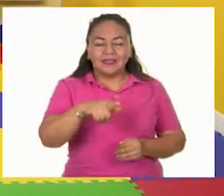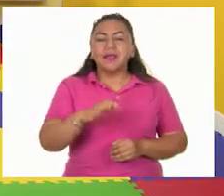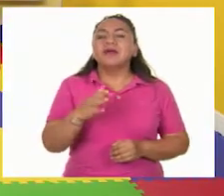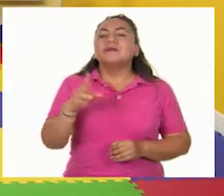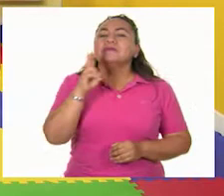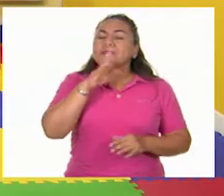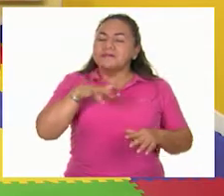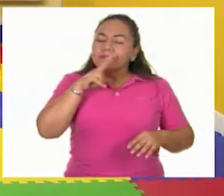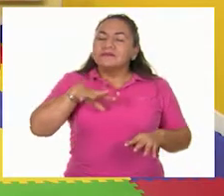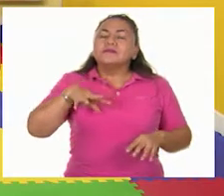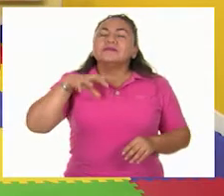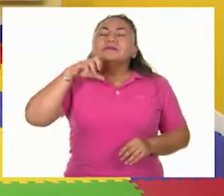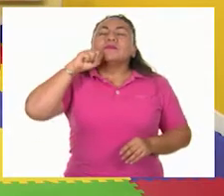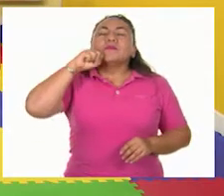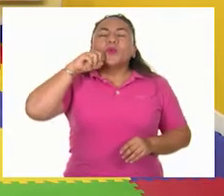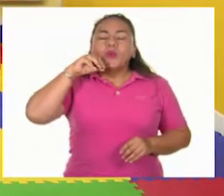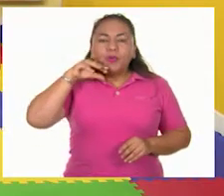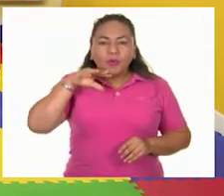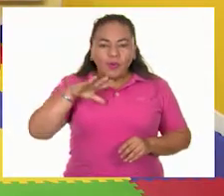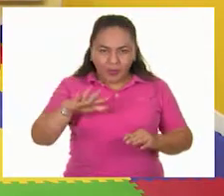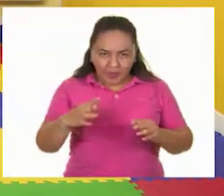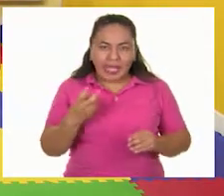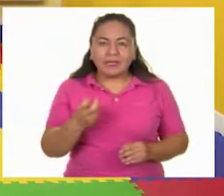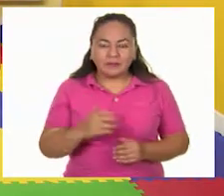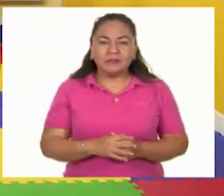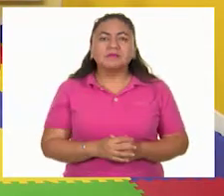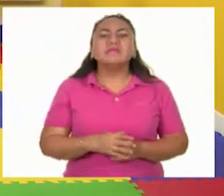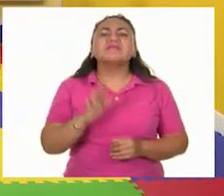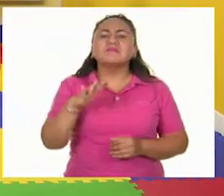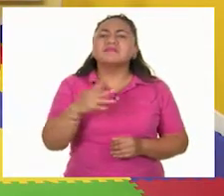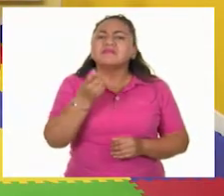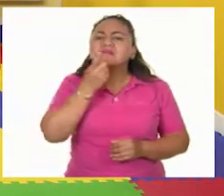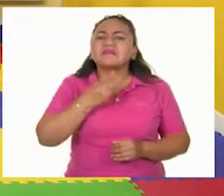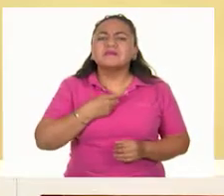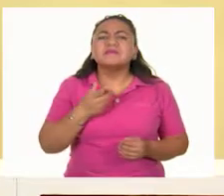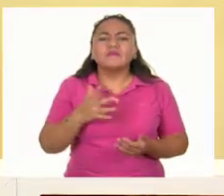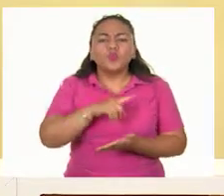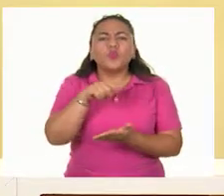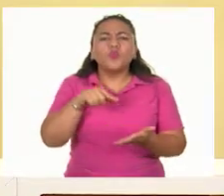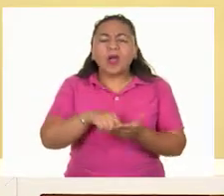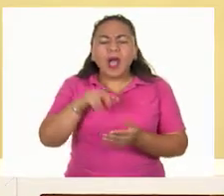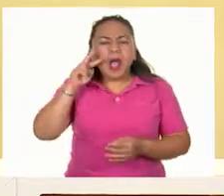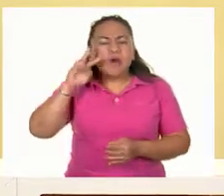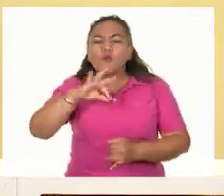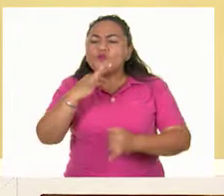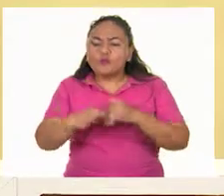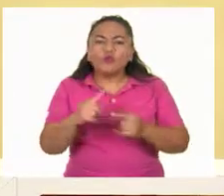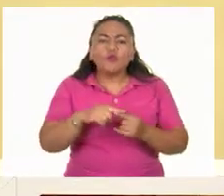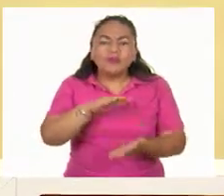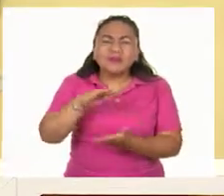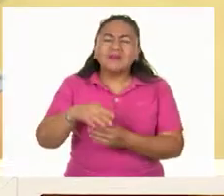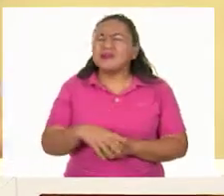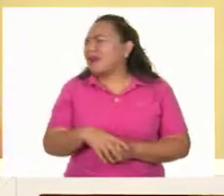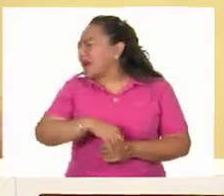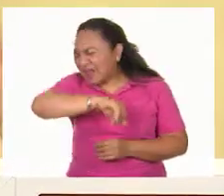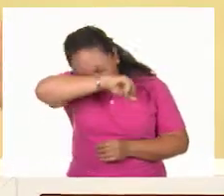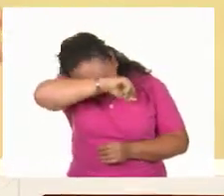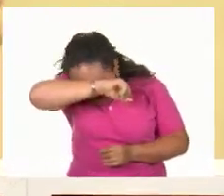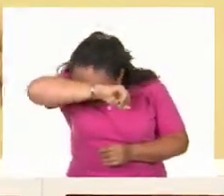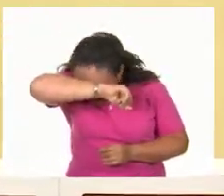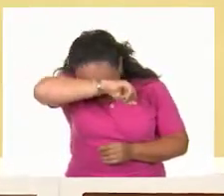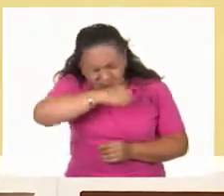Respira. Ah, eso. Ahora, dinos, ¿dónde fue la última vez que lo viste? ¡No sé!